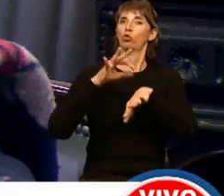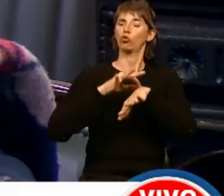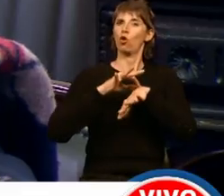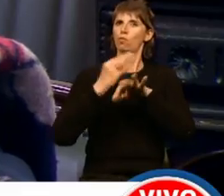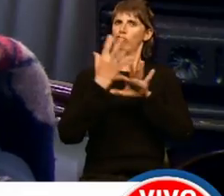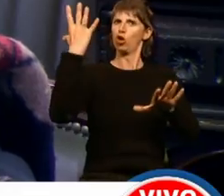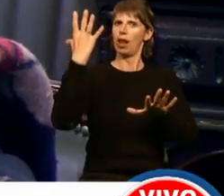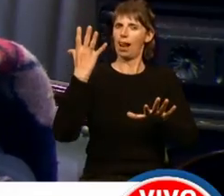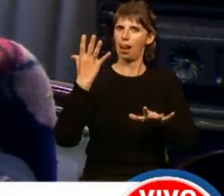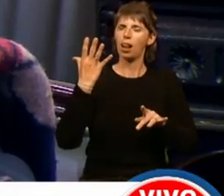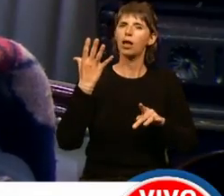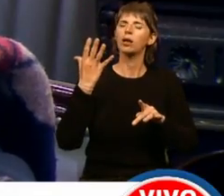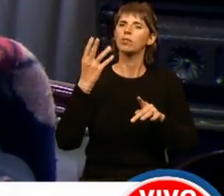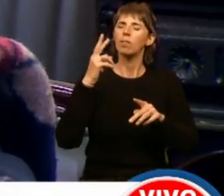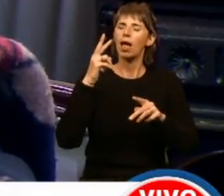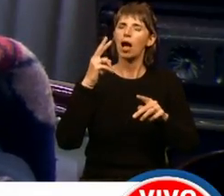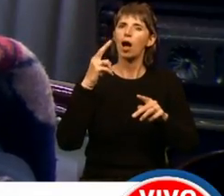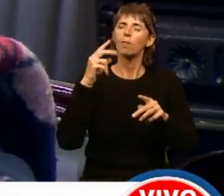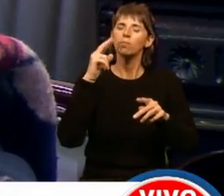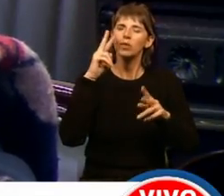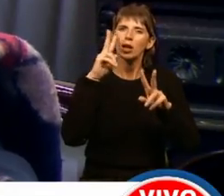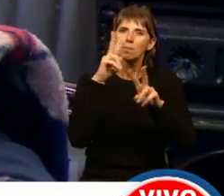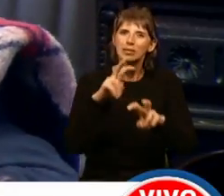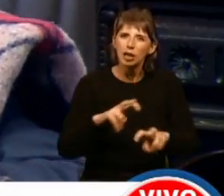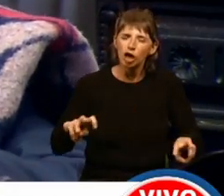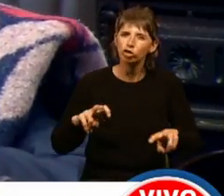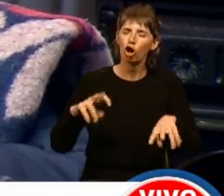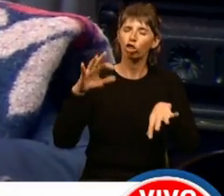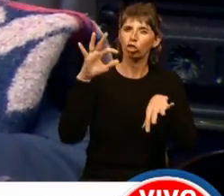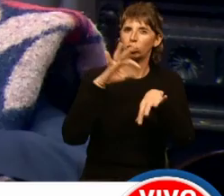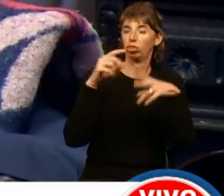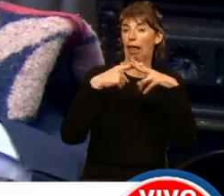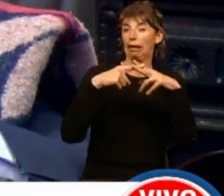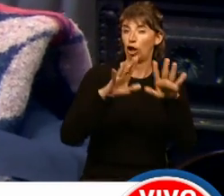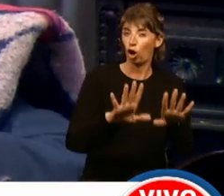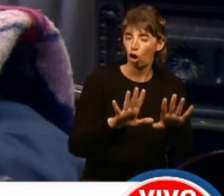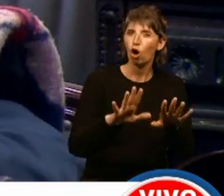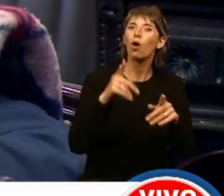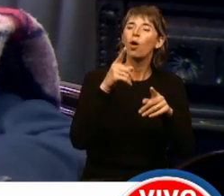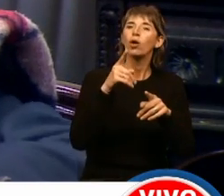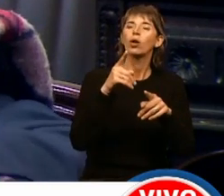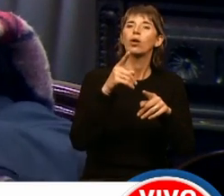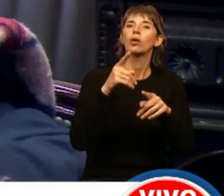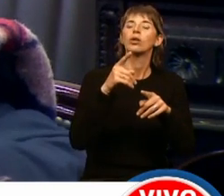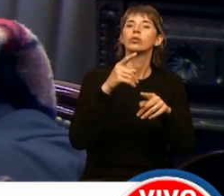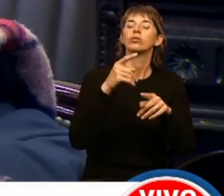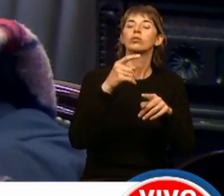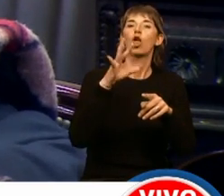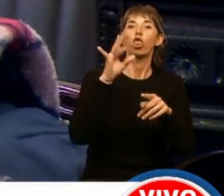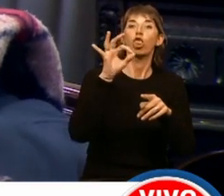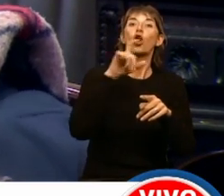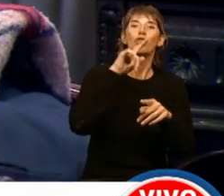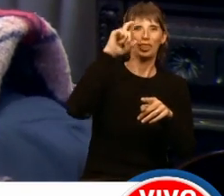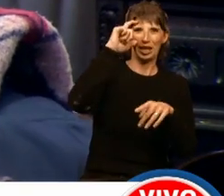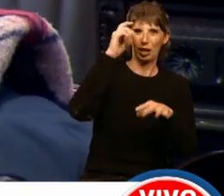federico norte muchos de mis colegas mendocinos saben de quién hablo que estableció que el sistema climático de la provincia de